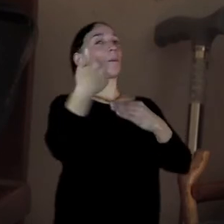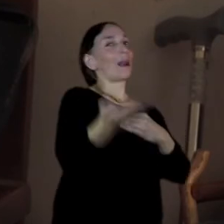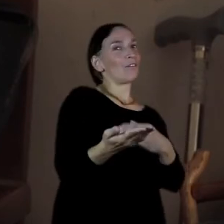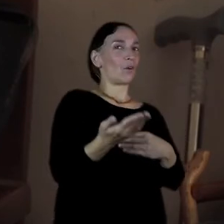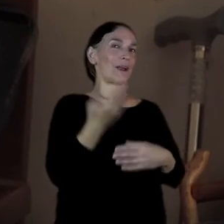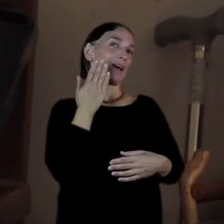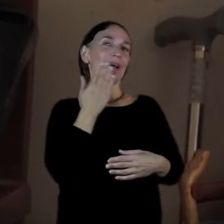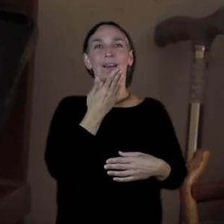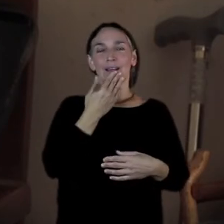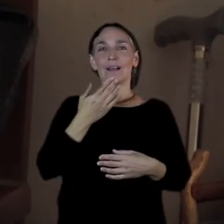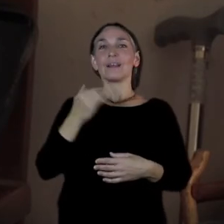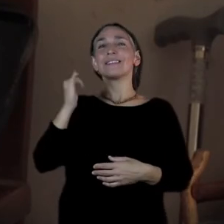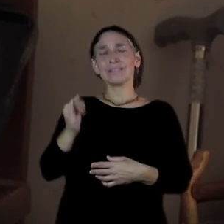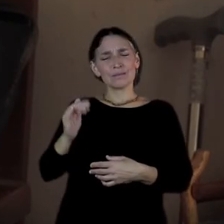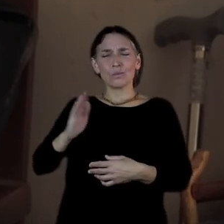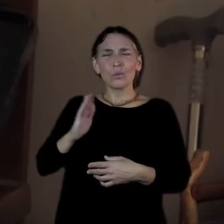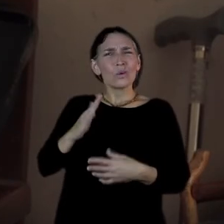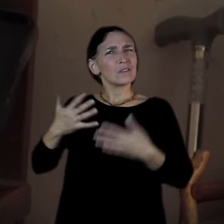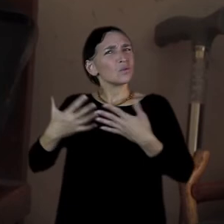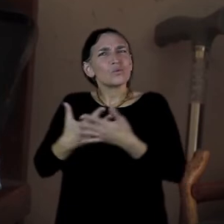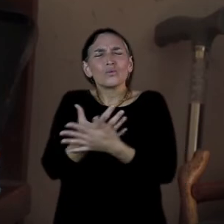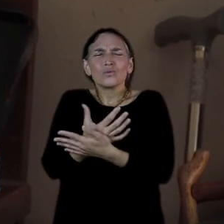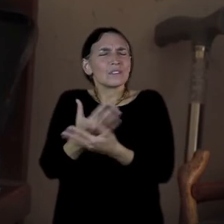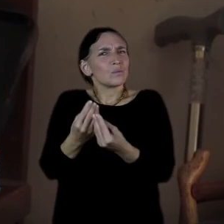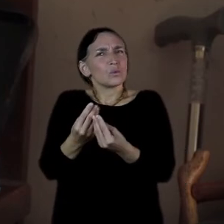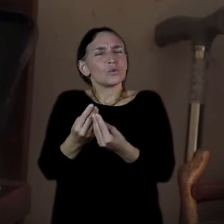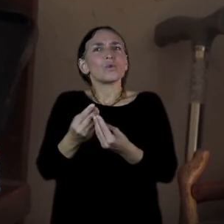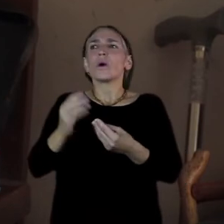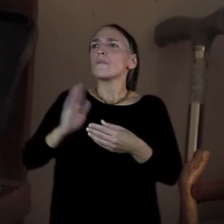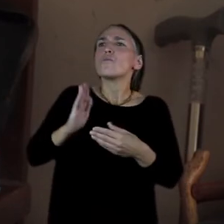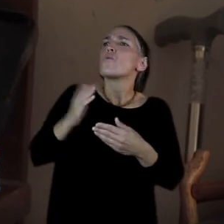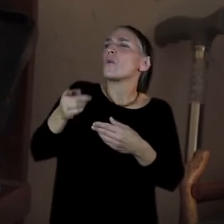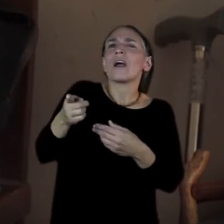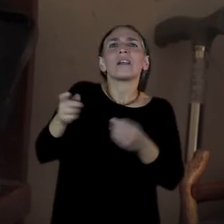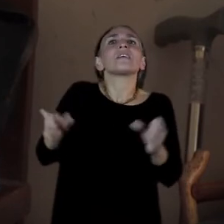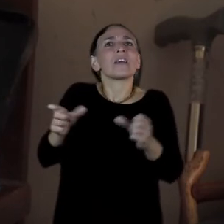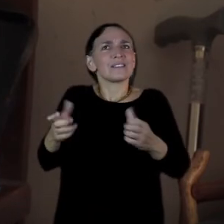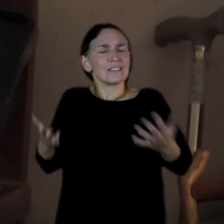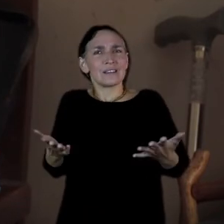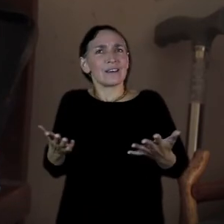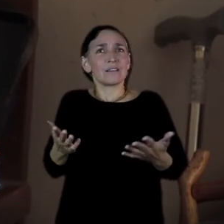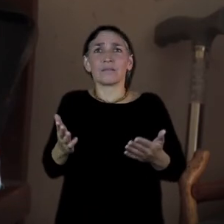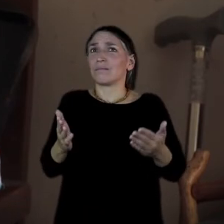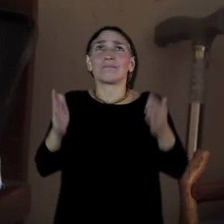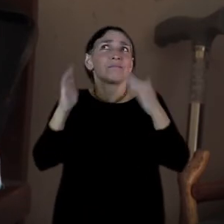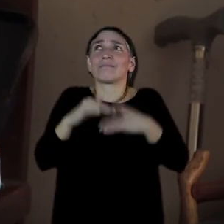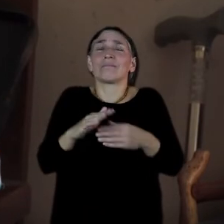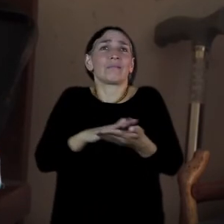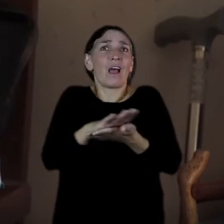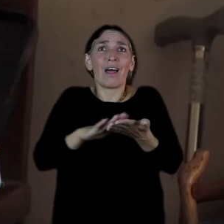por afuera sí porque esa señora sufrió lo que podría ser nuestra vecina